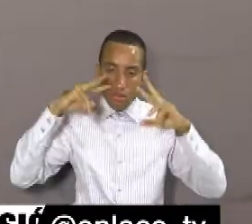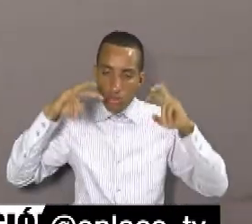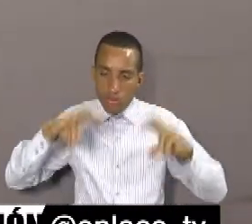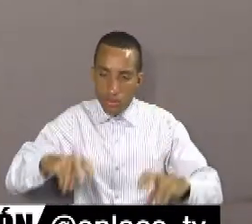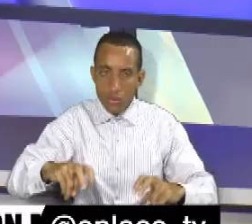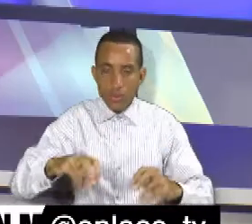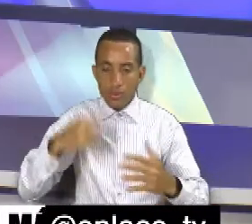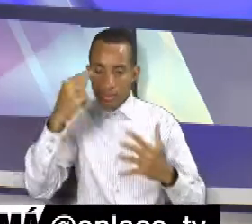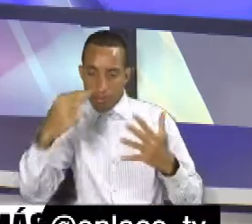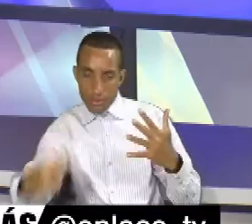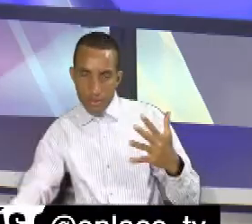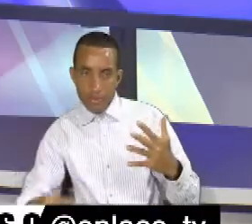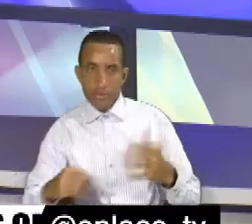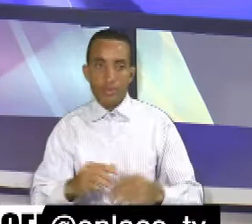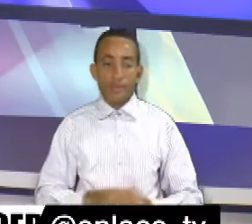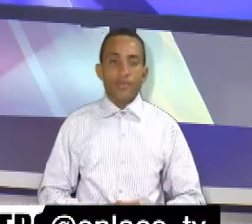otros.